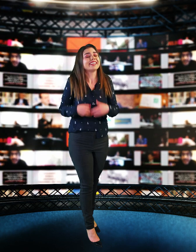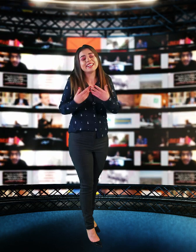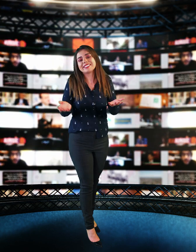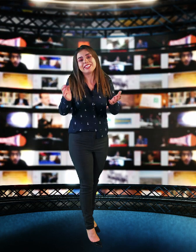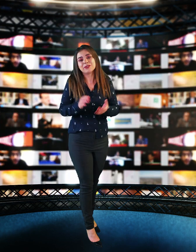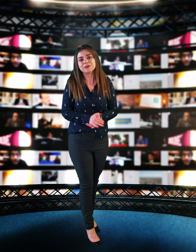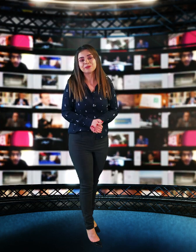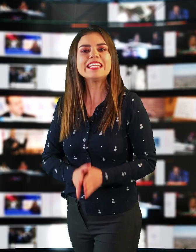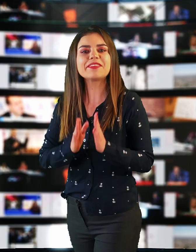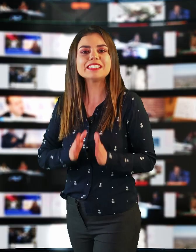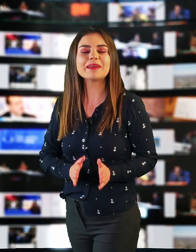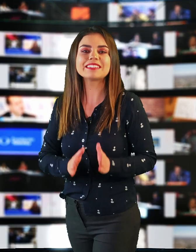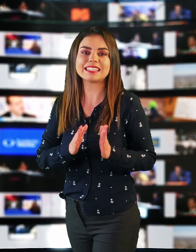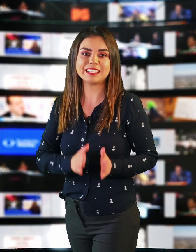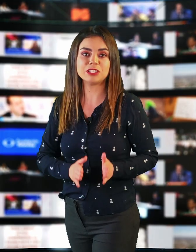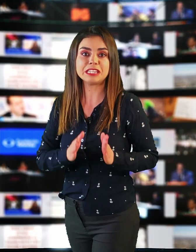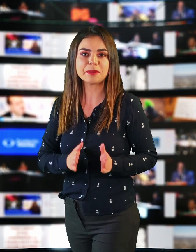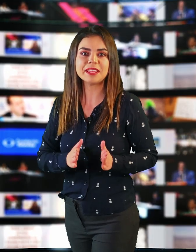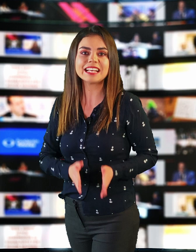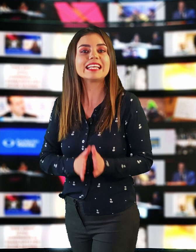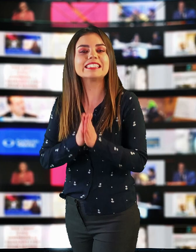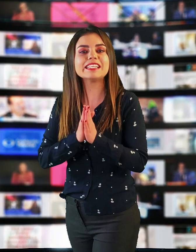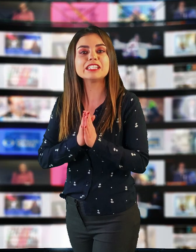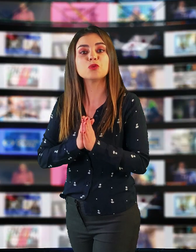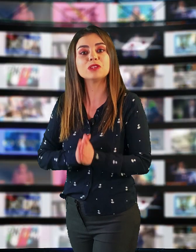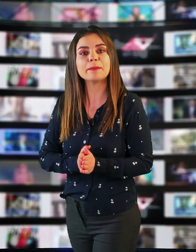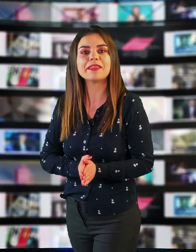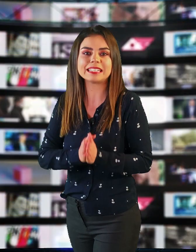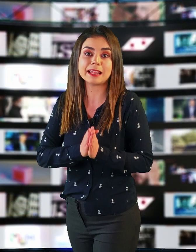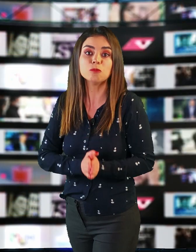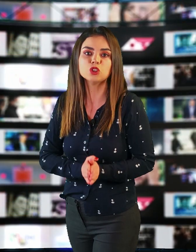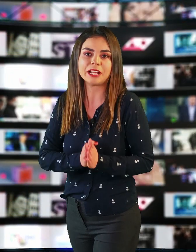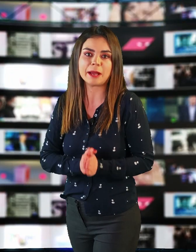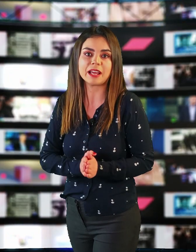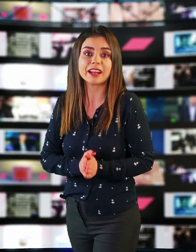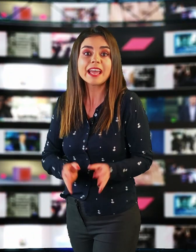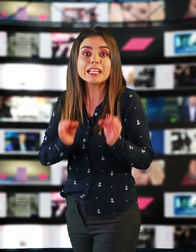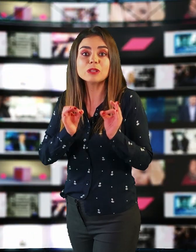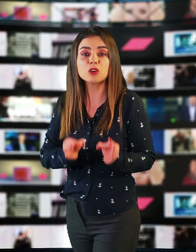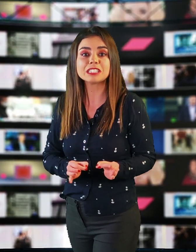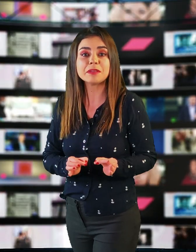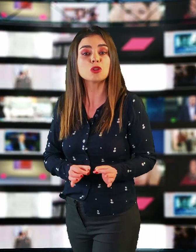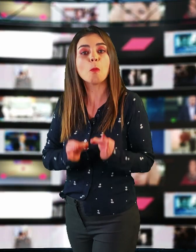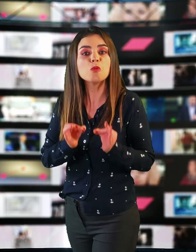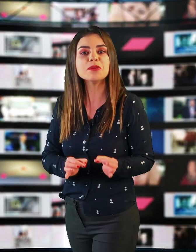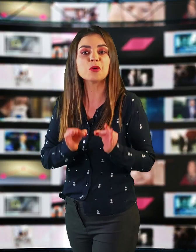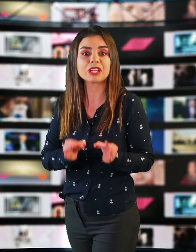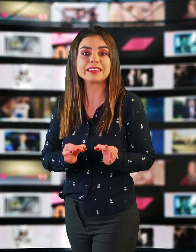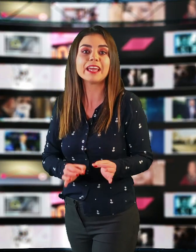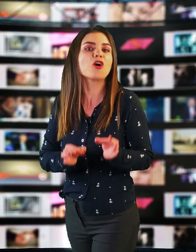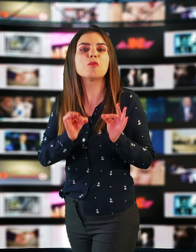y seguirá siendo. Y a 3 semanas de las elecciones intermedias, este sigue siendo un tema del que se da mucho del que hablar. Es un acontecimiento